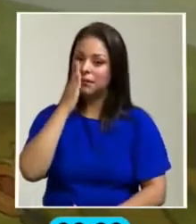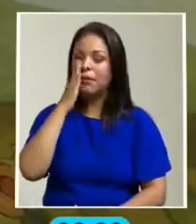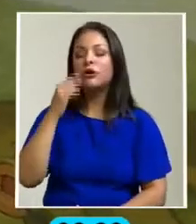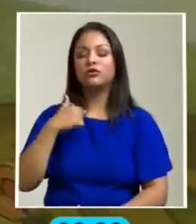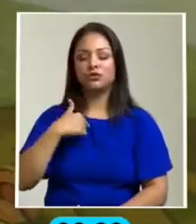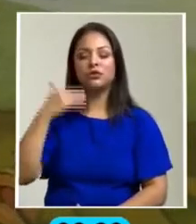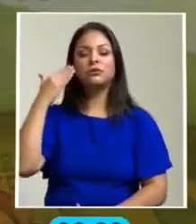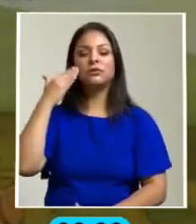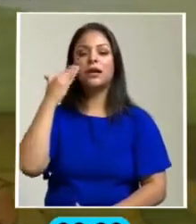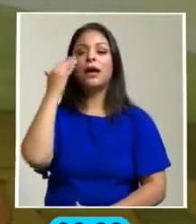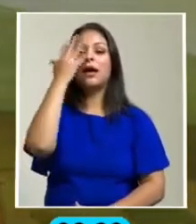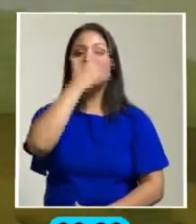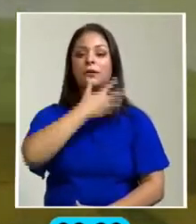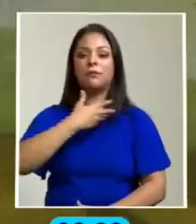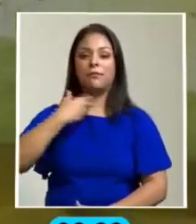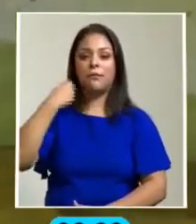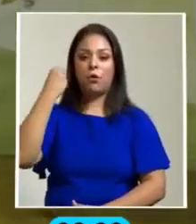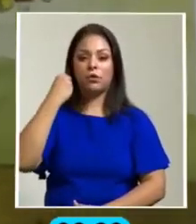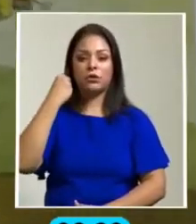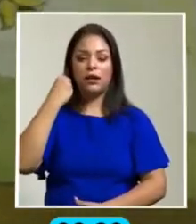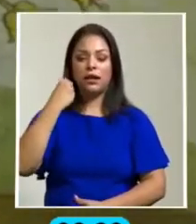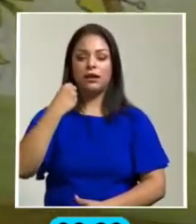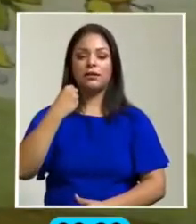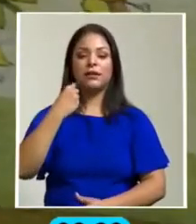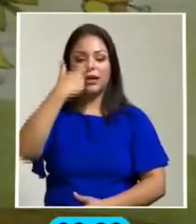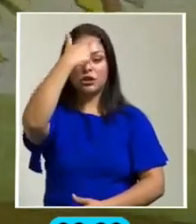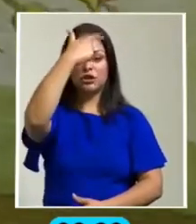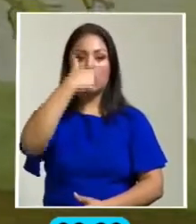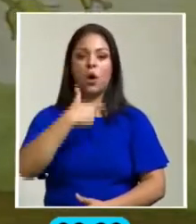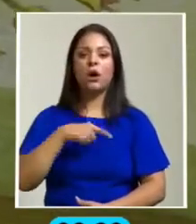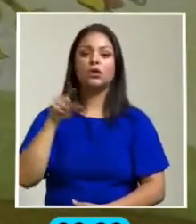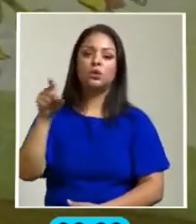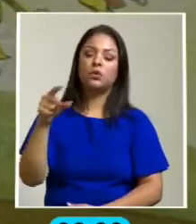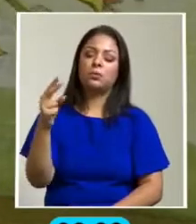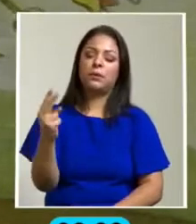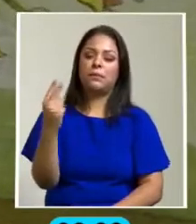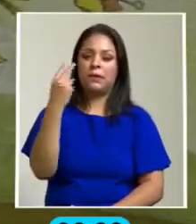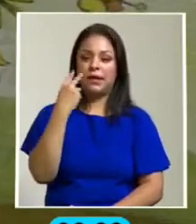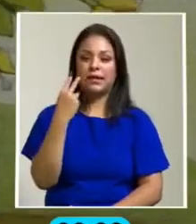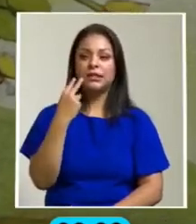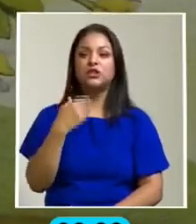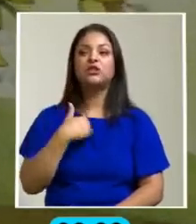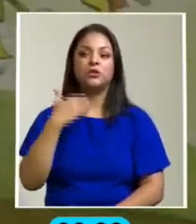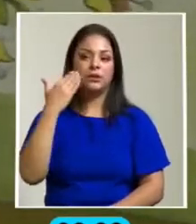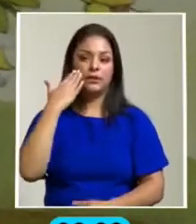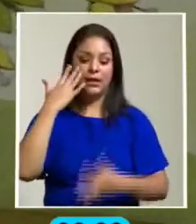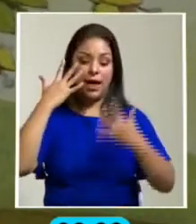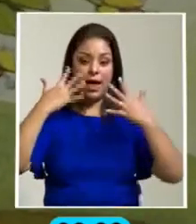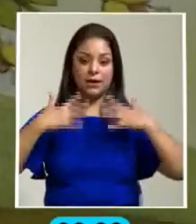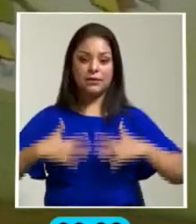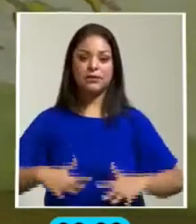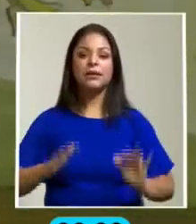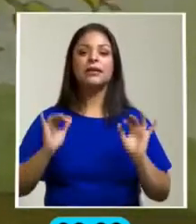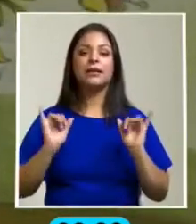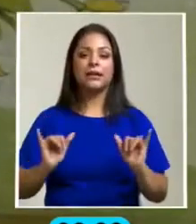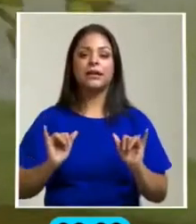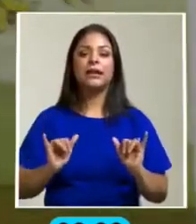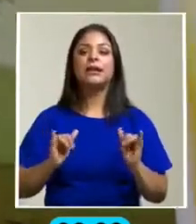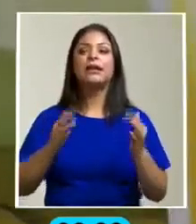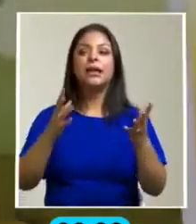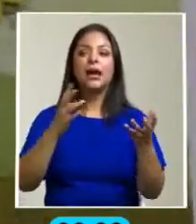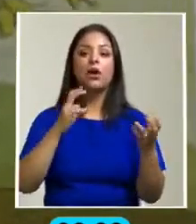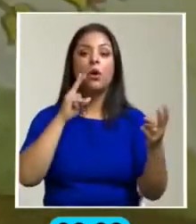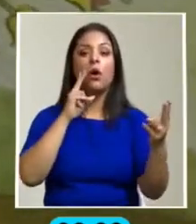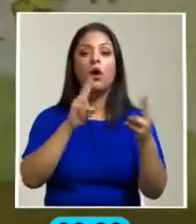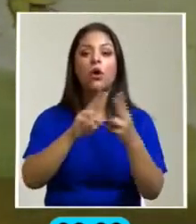soy cuando me reflejo en tu mirada. Sé que también vestida así podré conocer el mundo. Quería conocer la